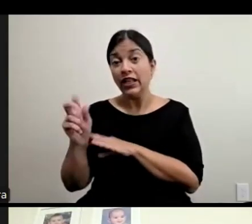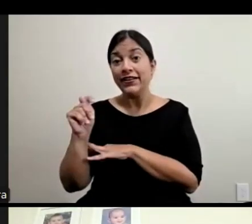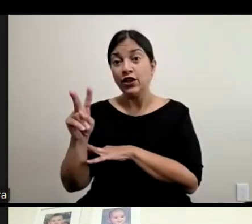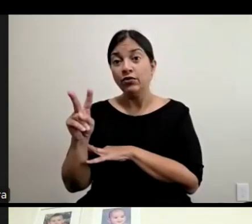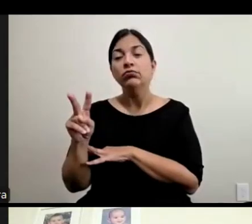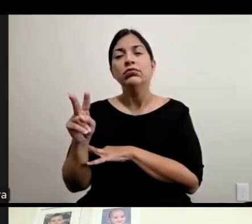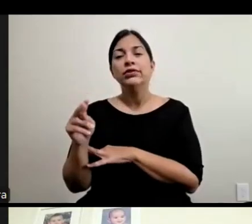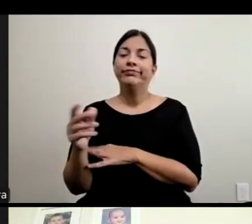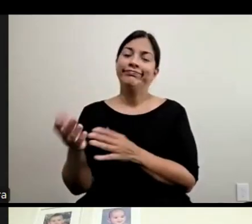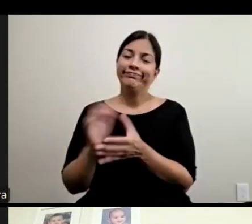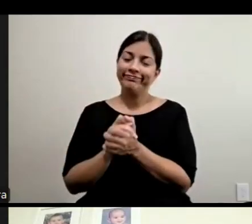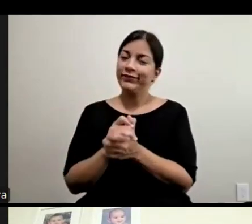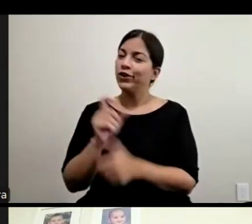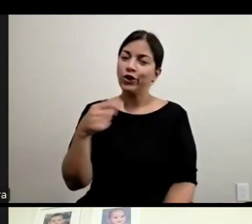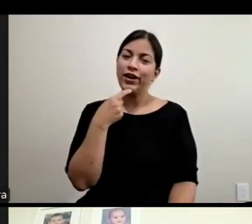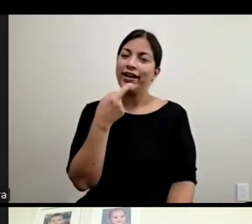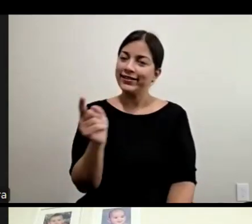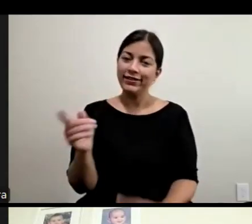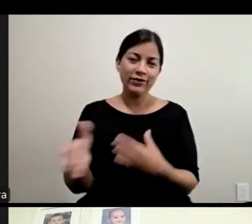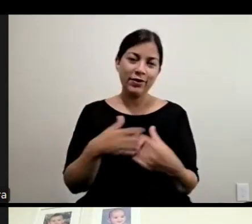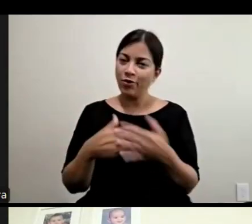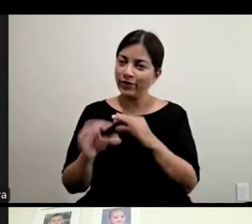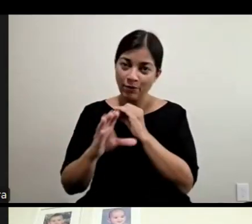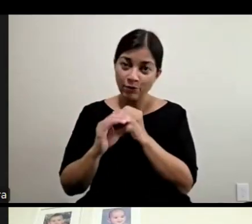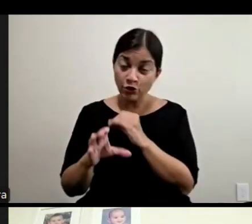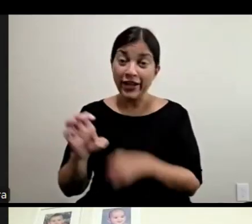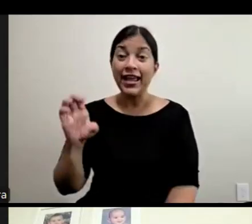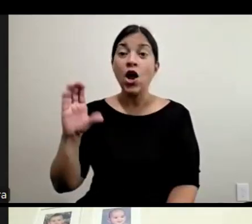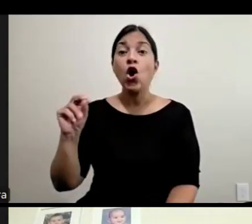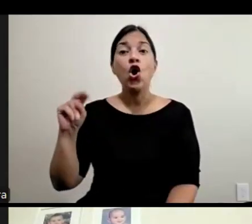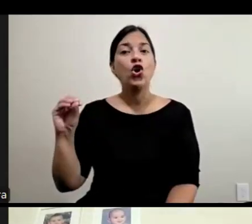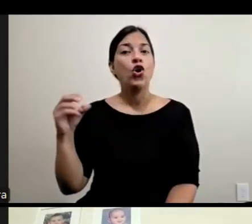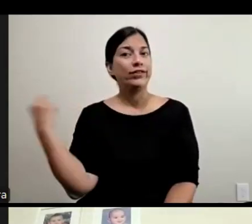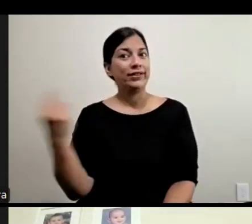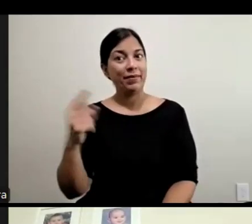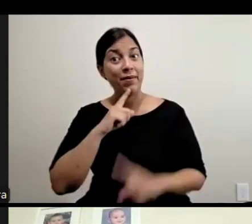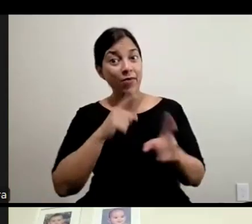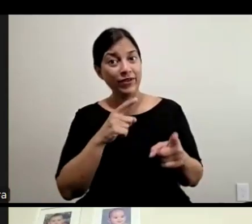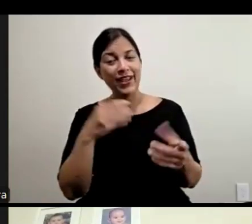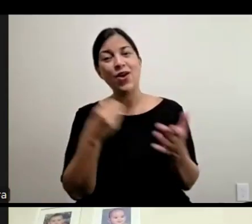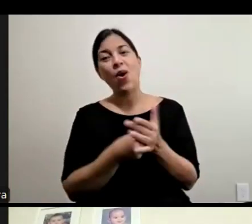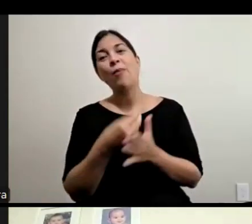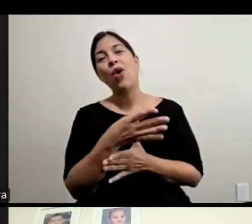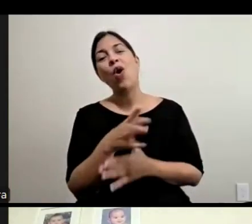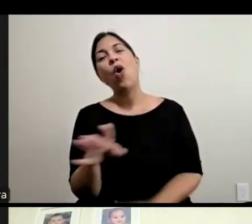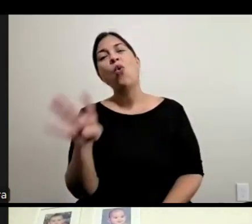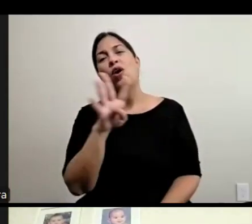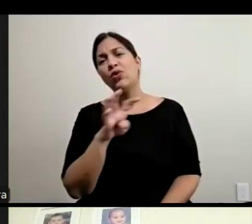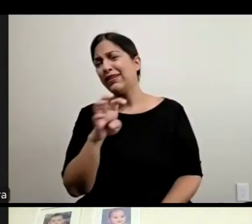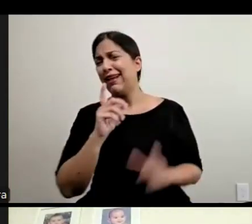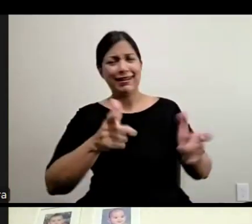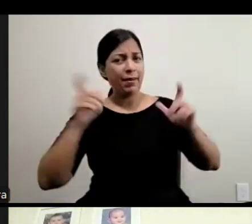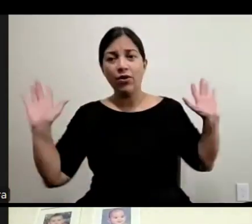tengo que decir, aunque le dé el plug, no me importa. Econo, que siempre es el que responde, le compró 400 cajas a la soltar.